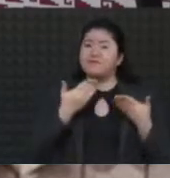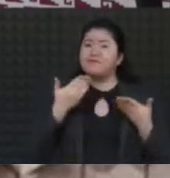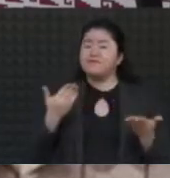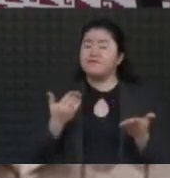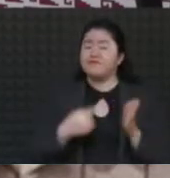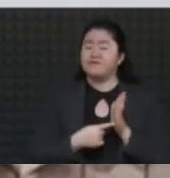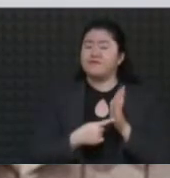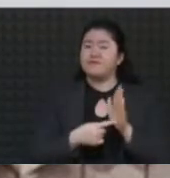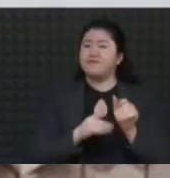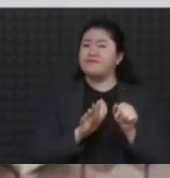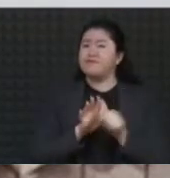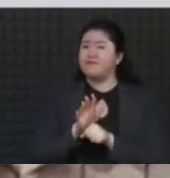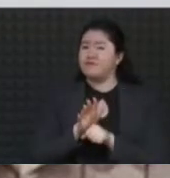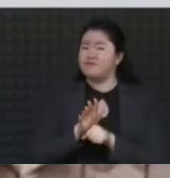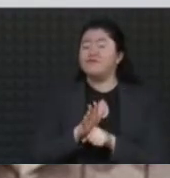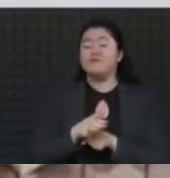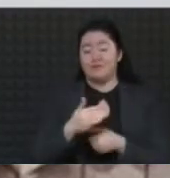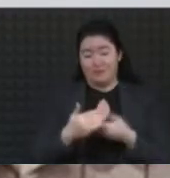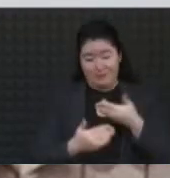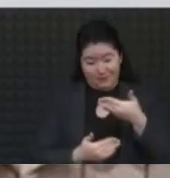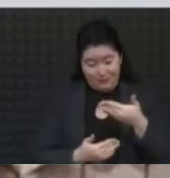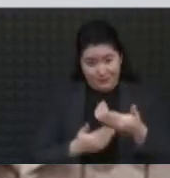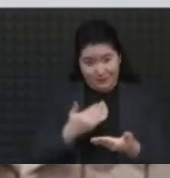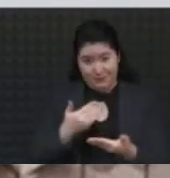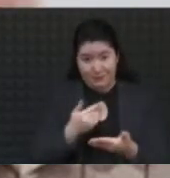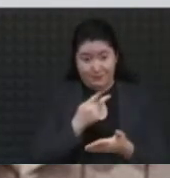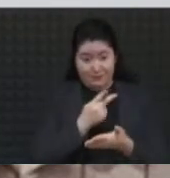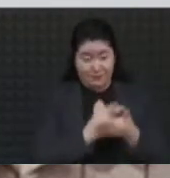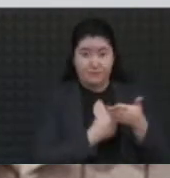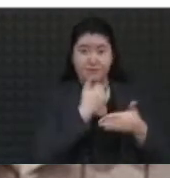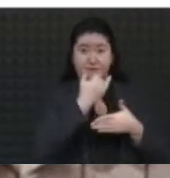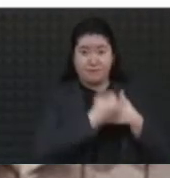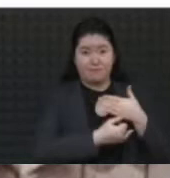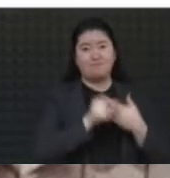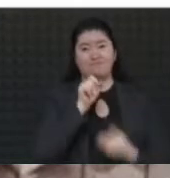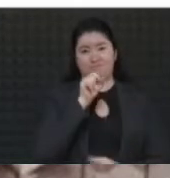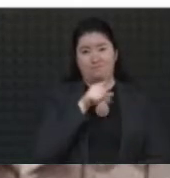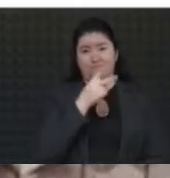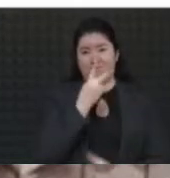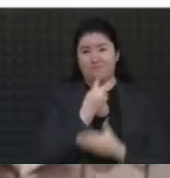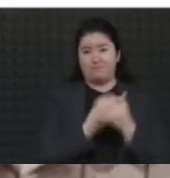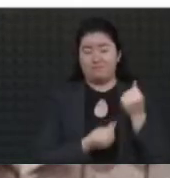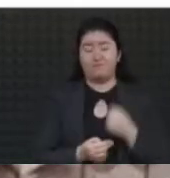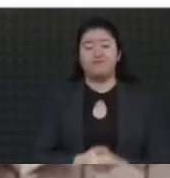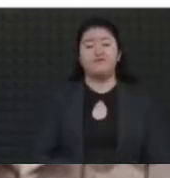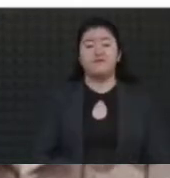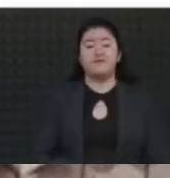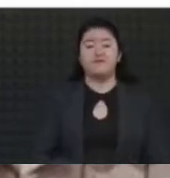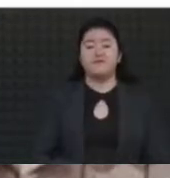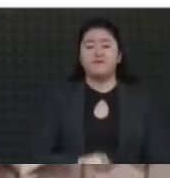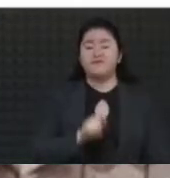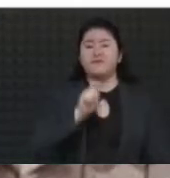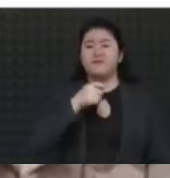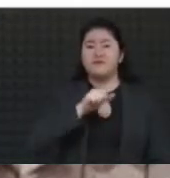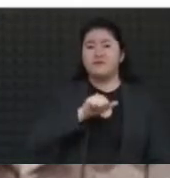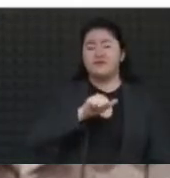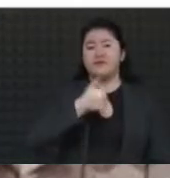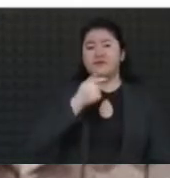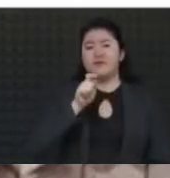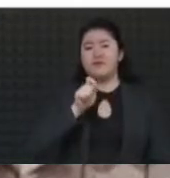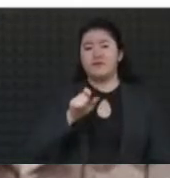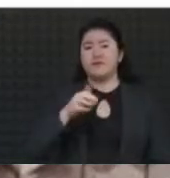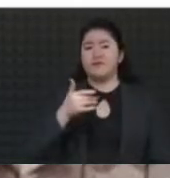presentamos tanto los avances como el proyecto de reforzamiento. Aquí datos generales, son